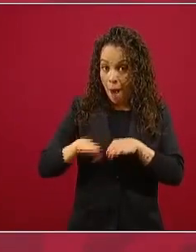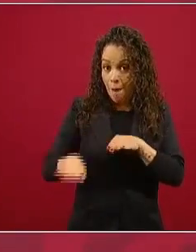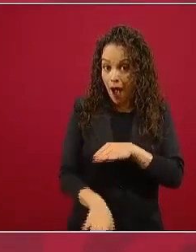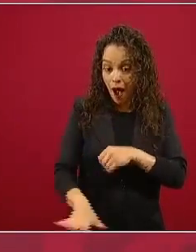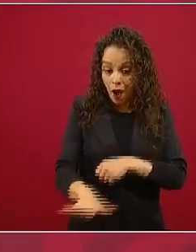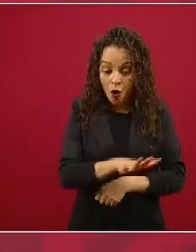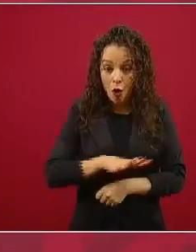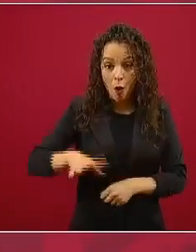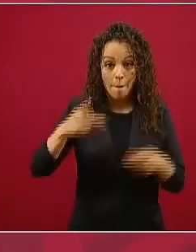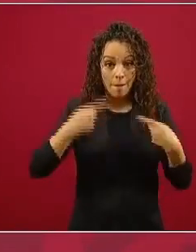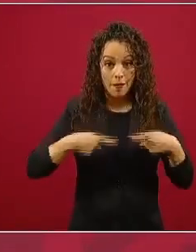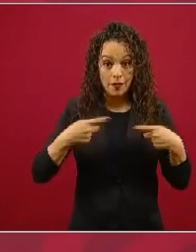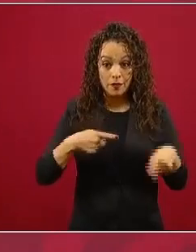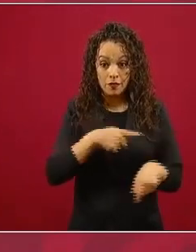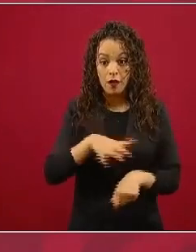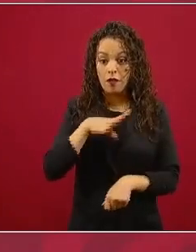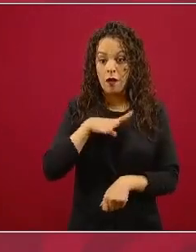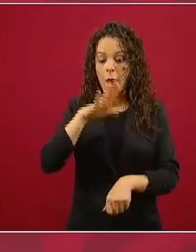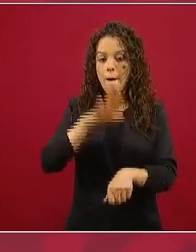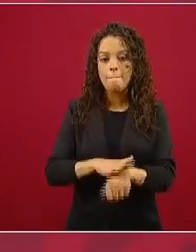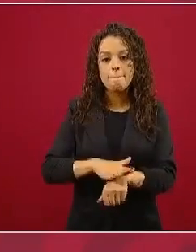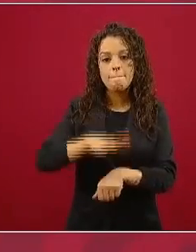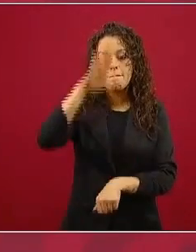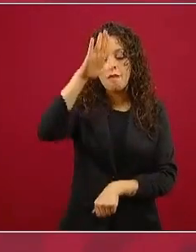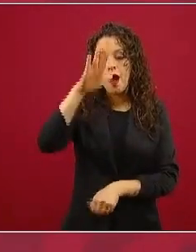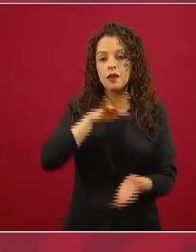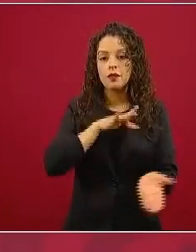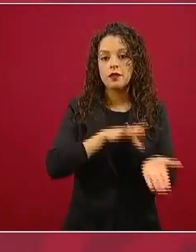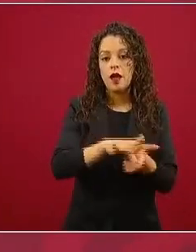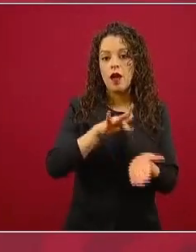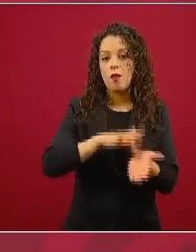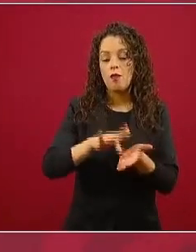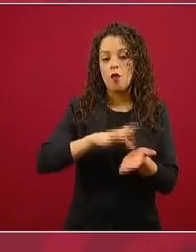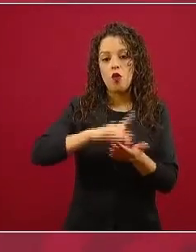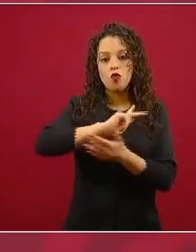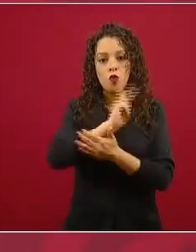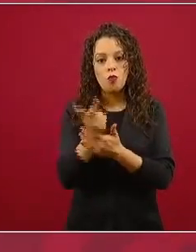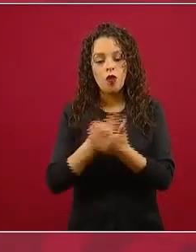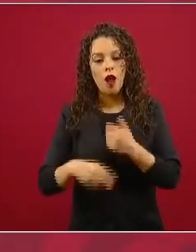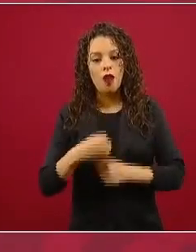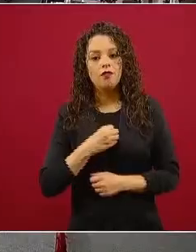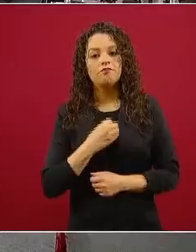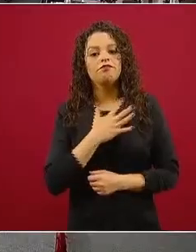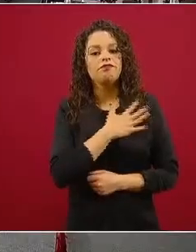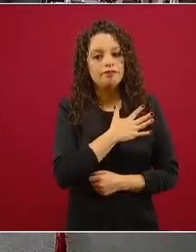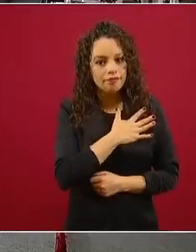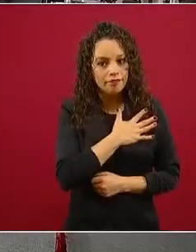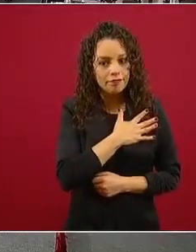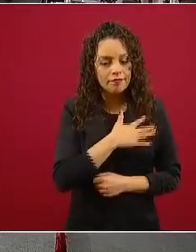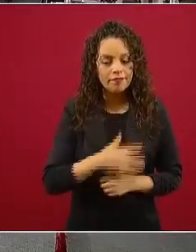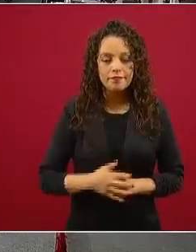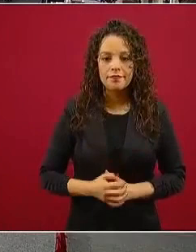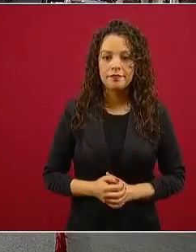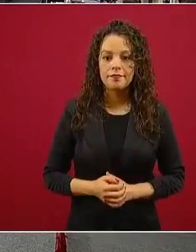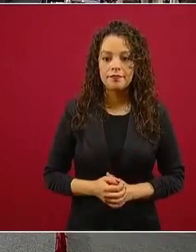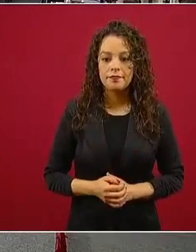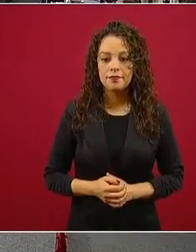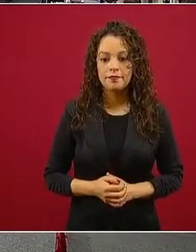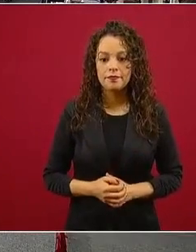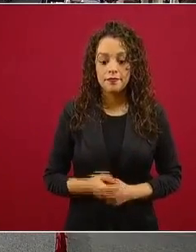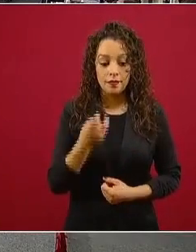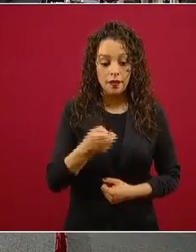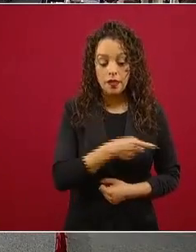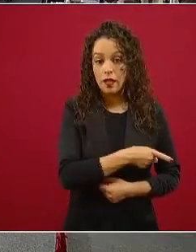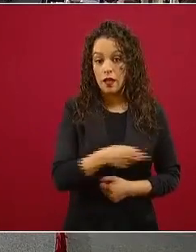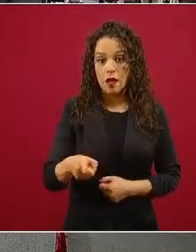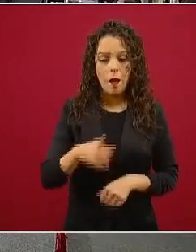son los que tienen más programas de apoyo, de bienestar, a los que les estamos dirigiendo el mayor